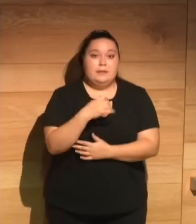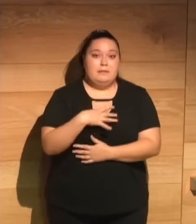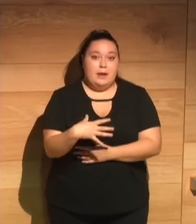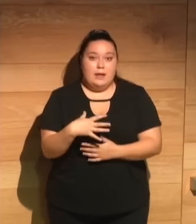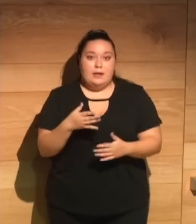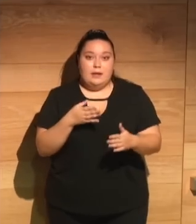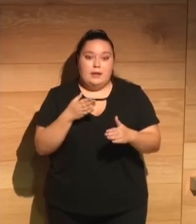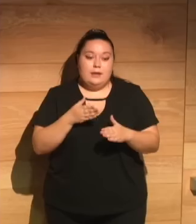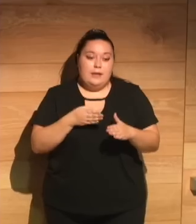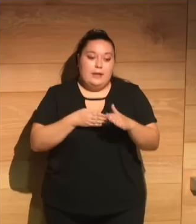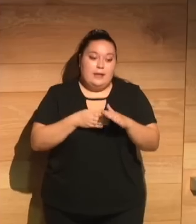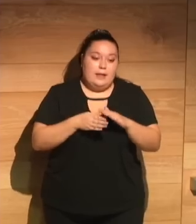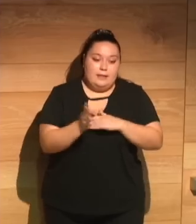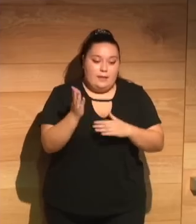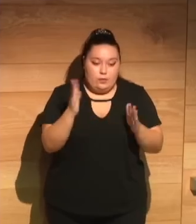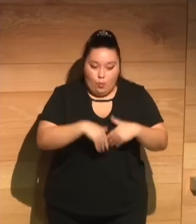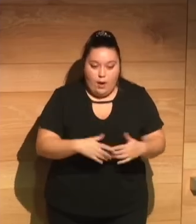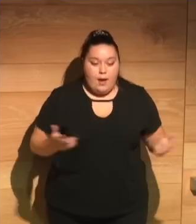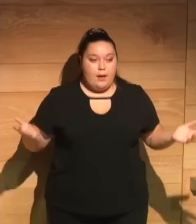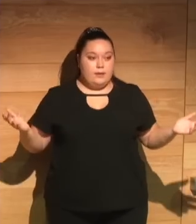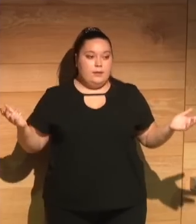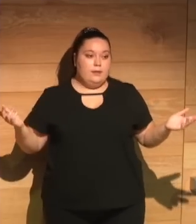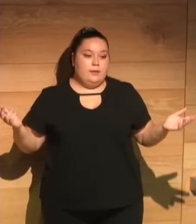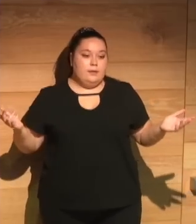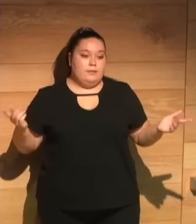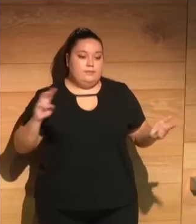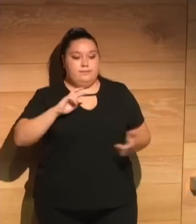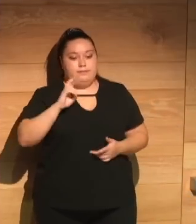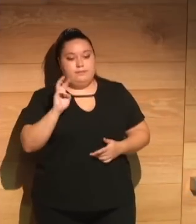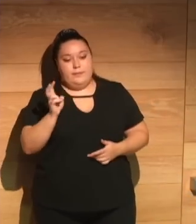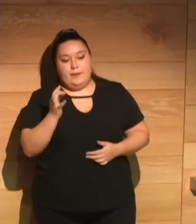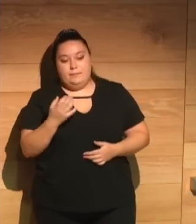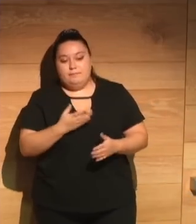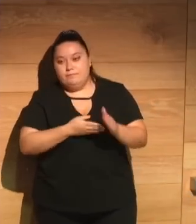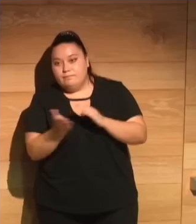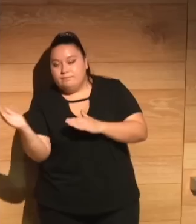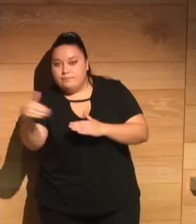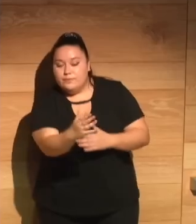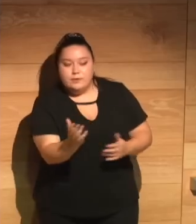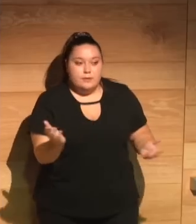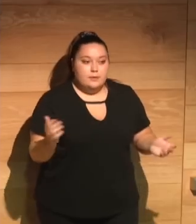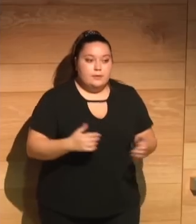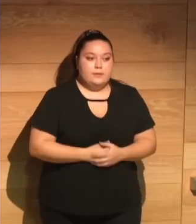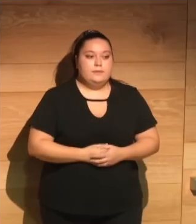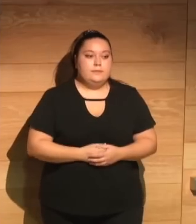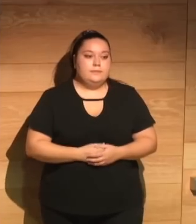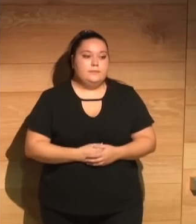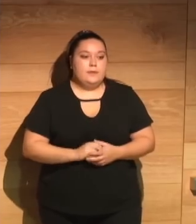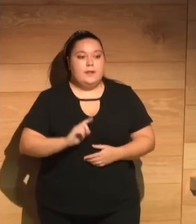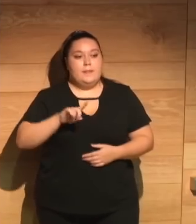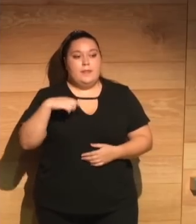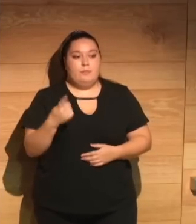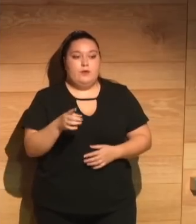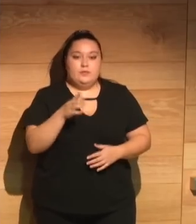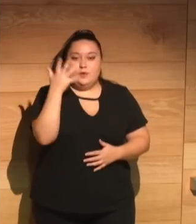entradas, claro. Tenían que ir a la rana azul... Ahí empezó la reventa. No fuera, empezó... de verdad quisiera. Ahí pasa a las 7:30. Luego bueno, empezaron pues a hacer algo. Sombras de